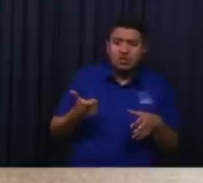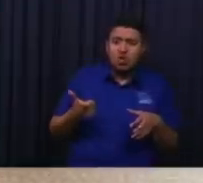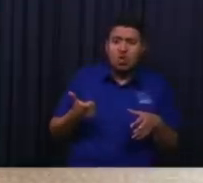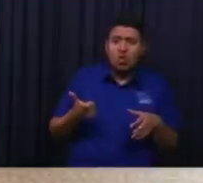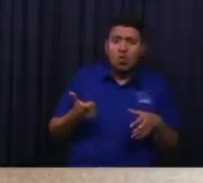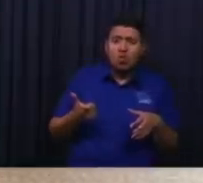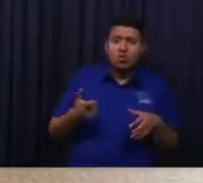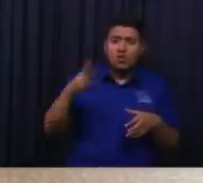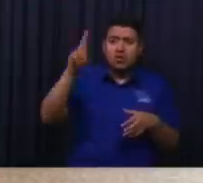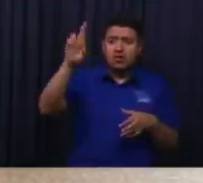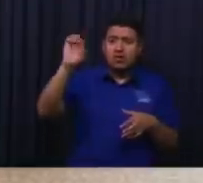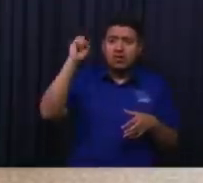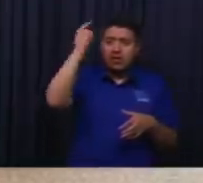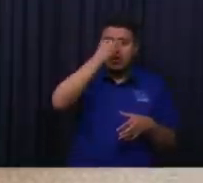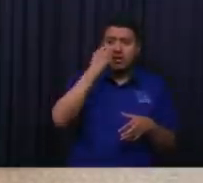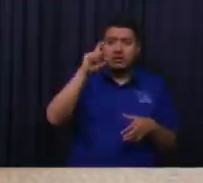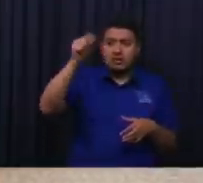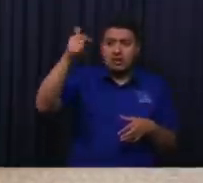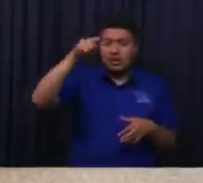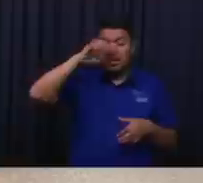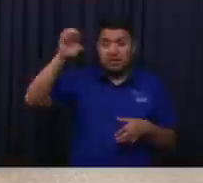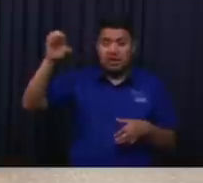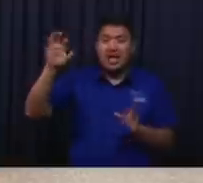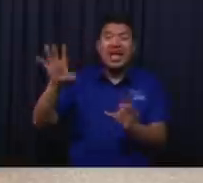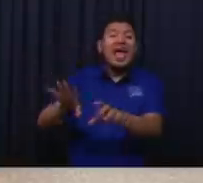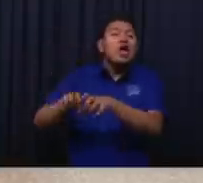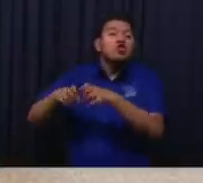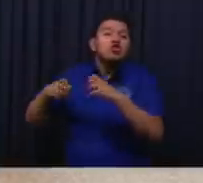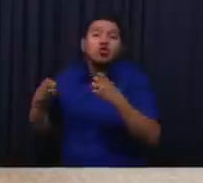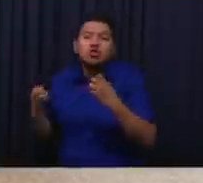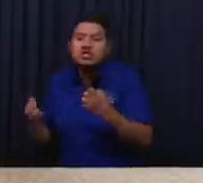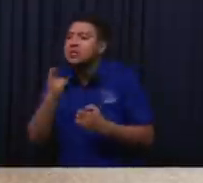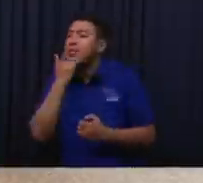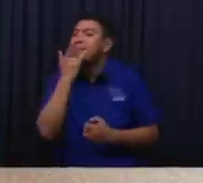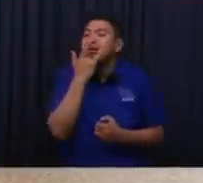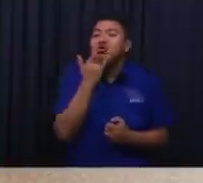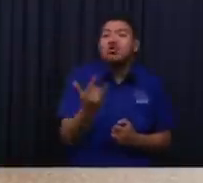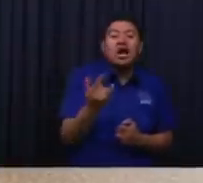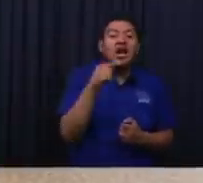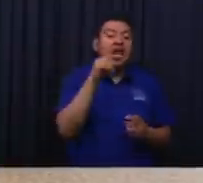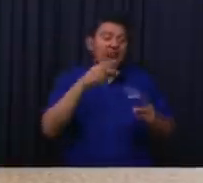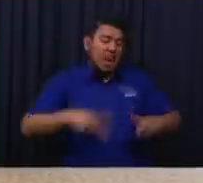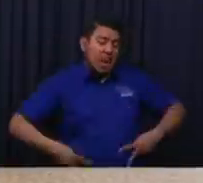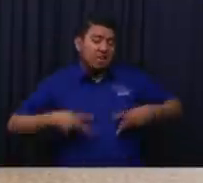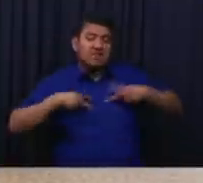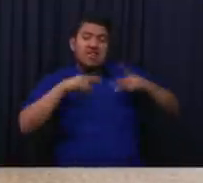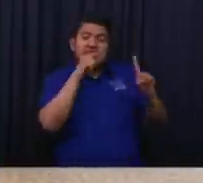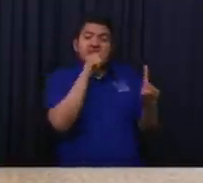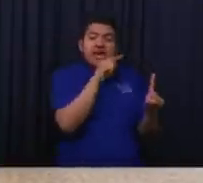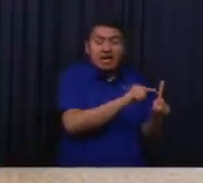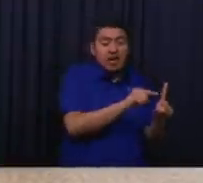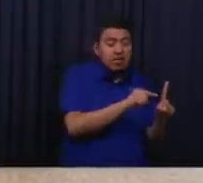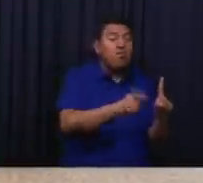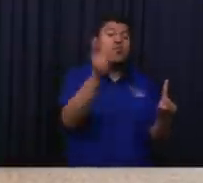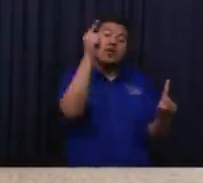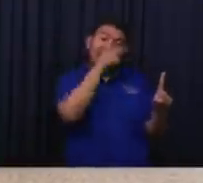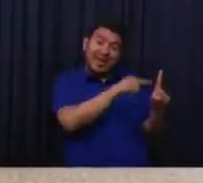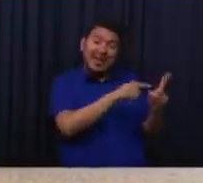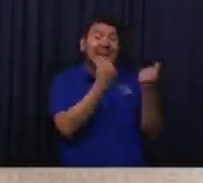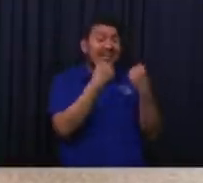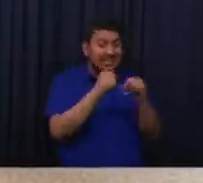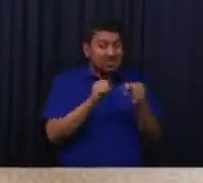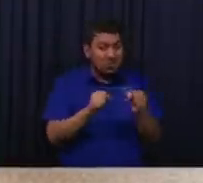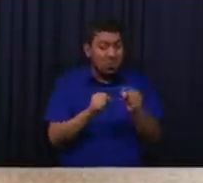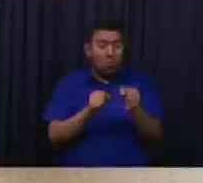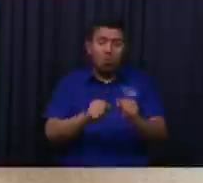Entonces dará por la redención de su vida lo que se demande de él. Entonces decíamos que esto puede